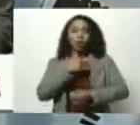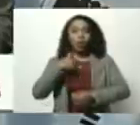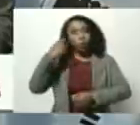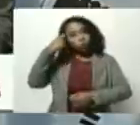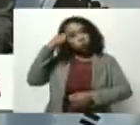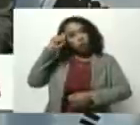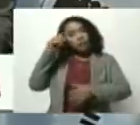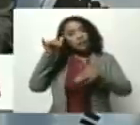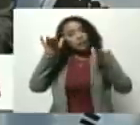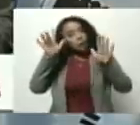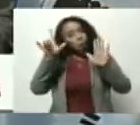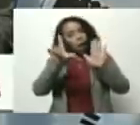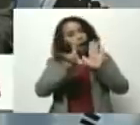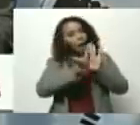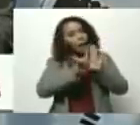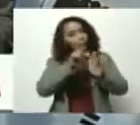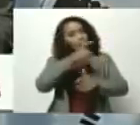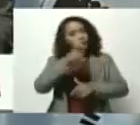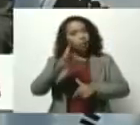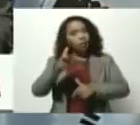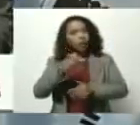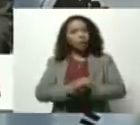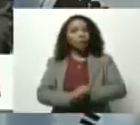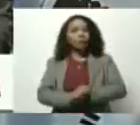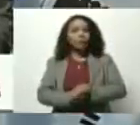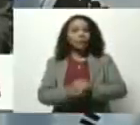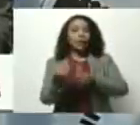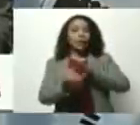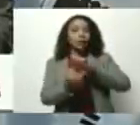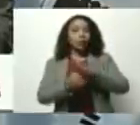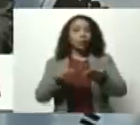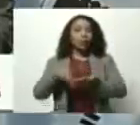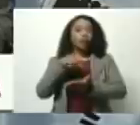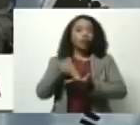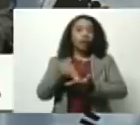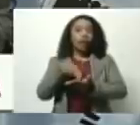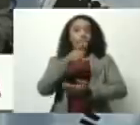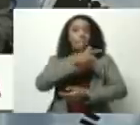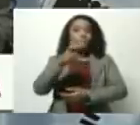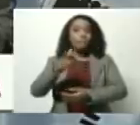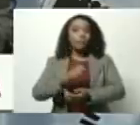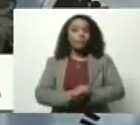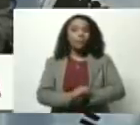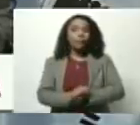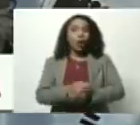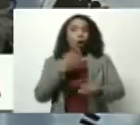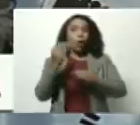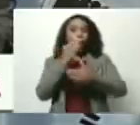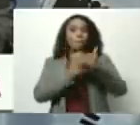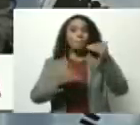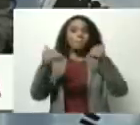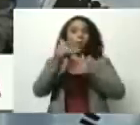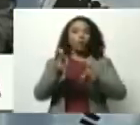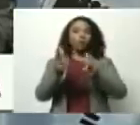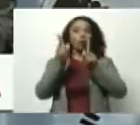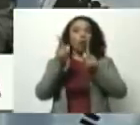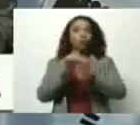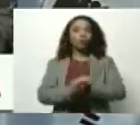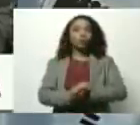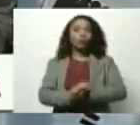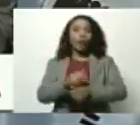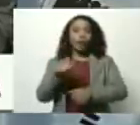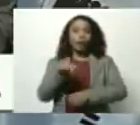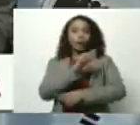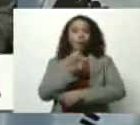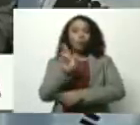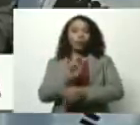que según la Ley Aeronáutica Civil, el Instituto Nacional de Aeronáutica Civil, INAC, como máxima autoridad aeronáutica de la